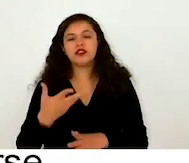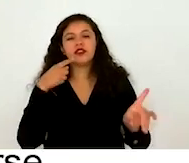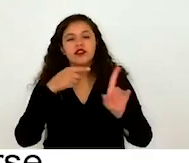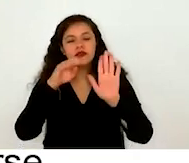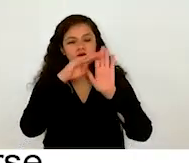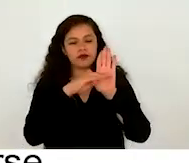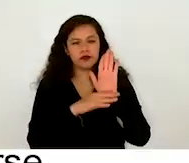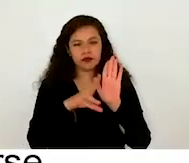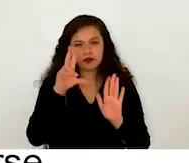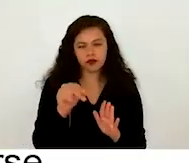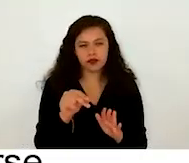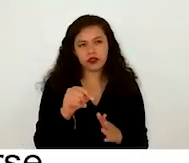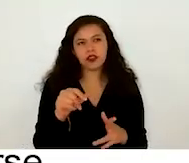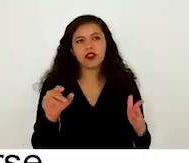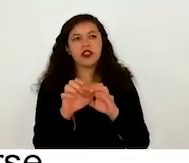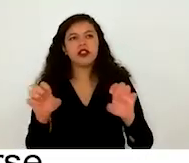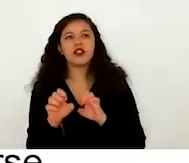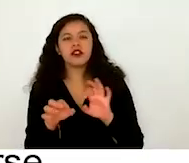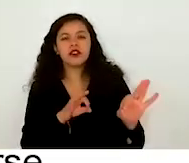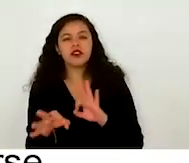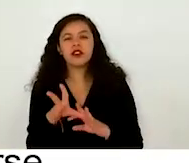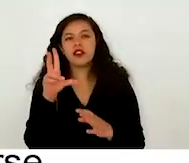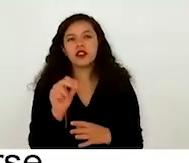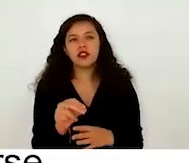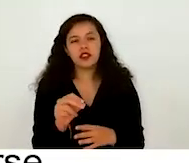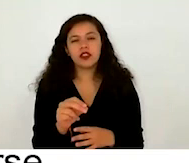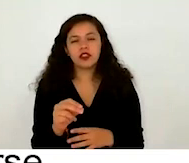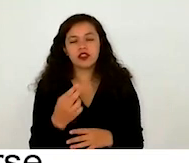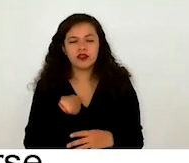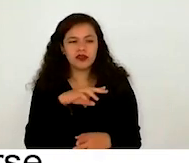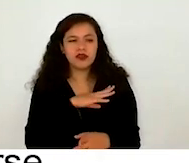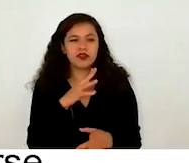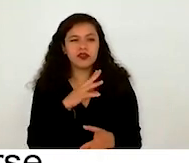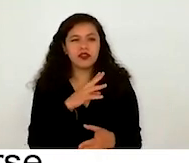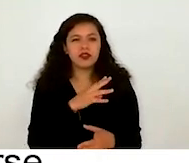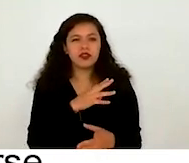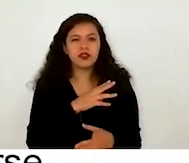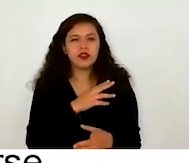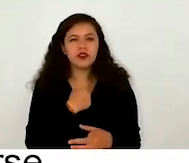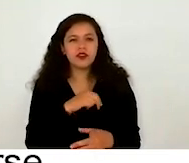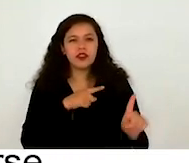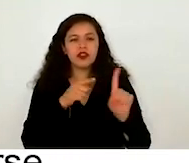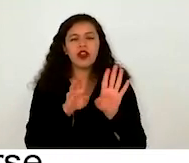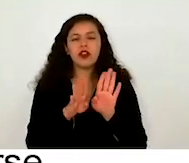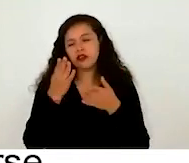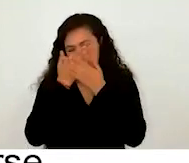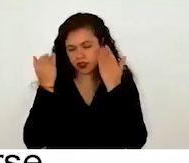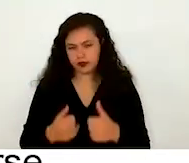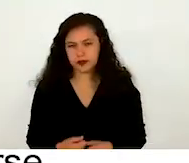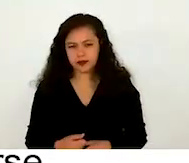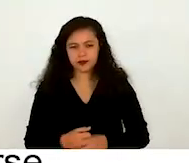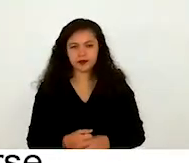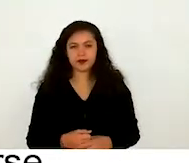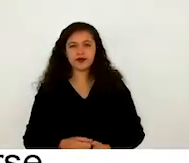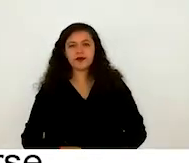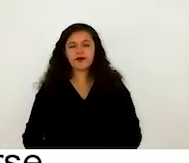créanme que los equipos de trabajo no van a saber para dónde estamos está caminando muy bien cuáles son los